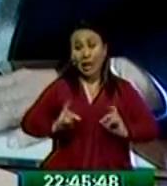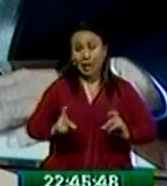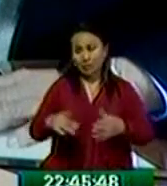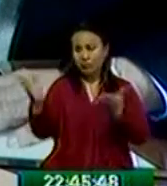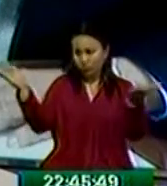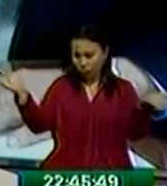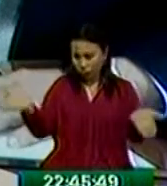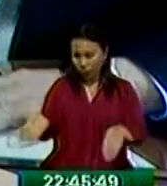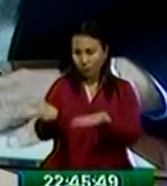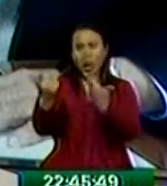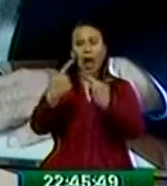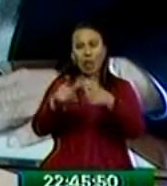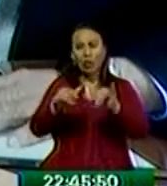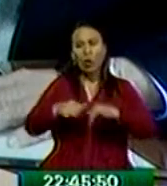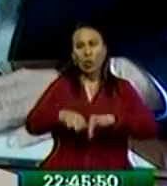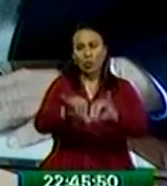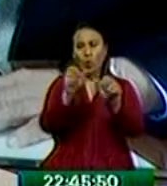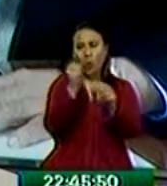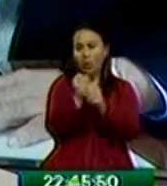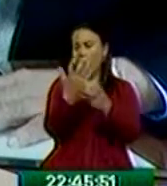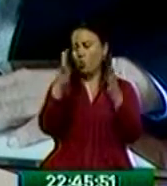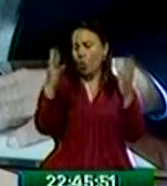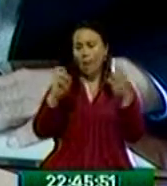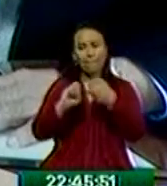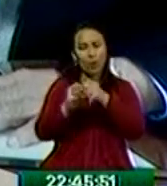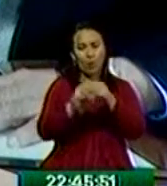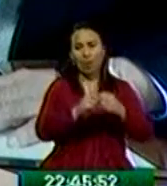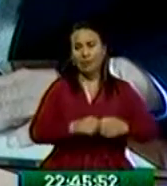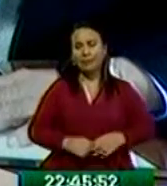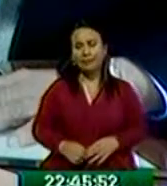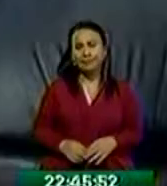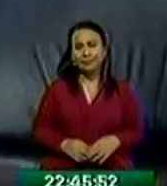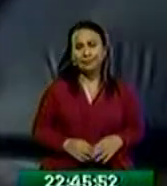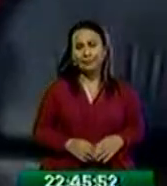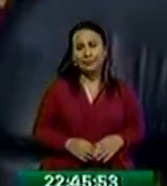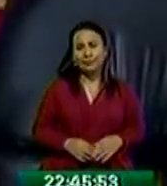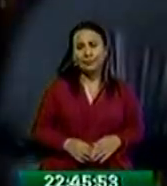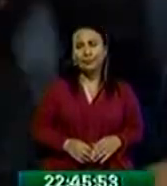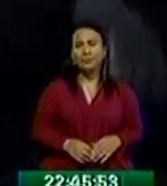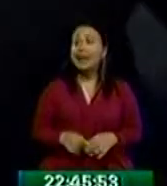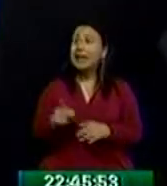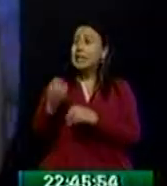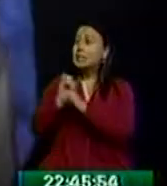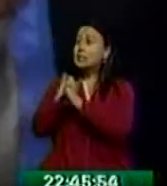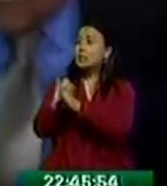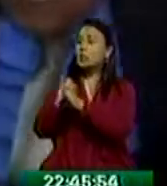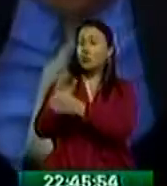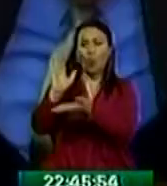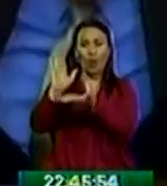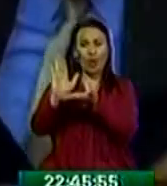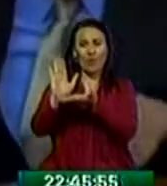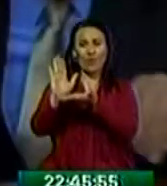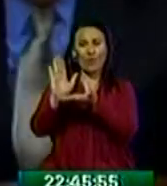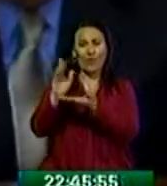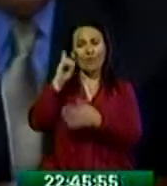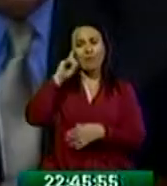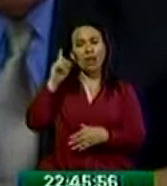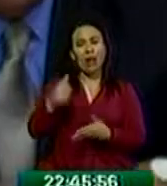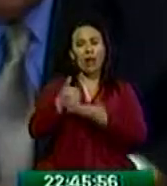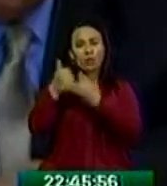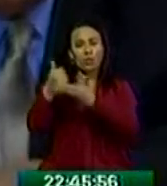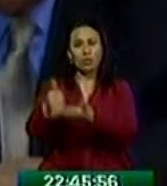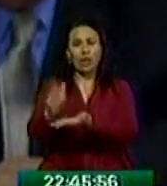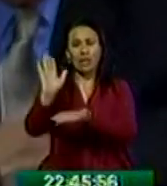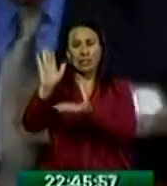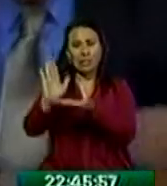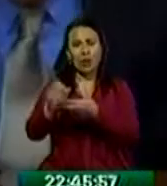que reciben tratamiento continuará sin ningún inconveniente. El Instituto Ecuatoriano de Seguridad Social IES y